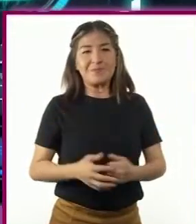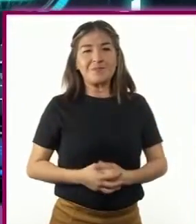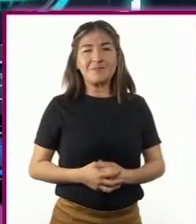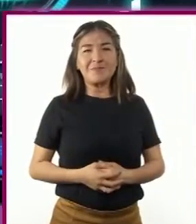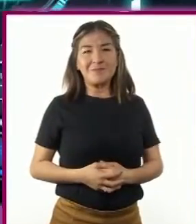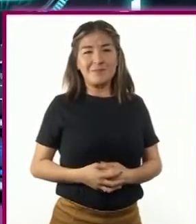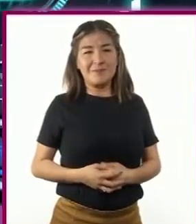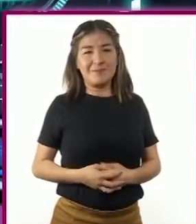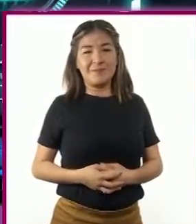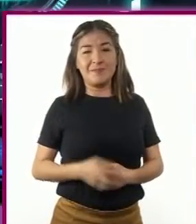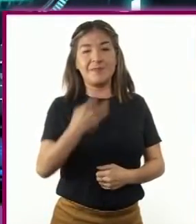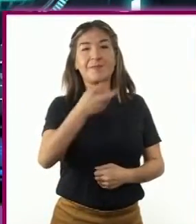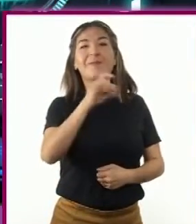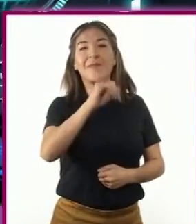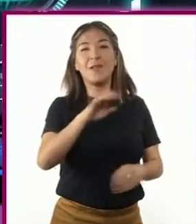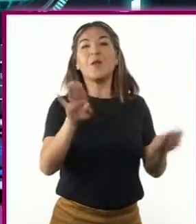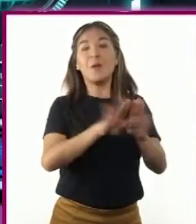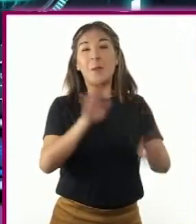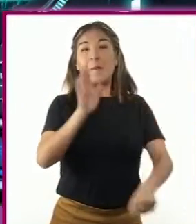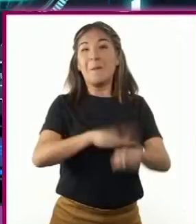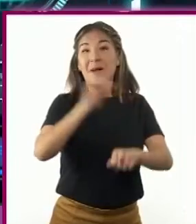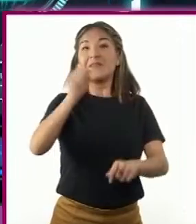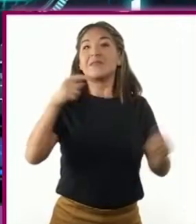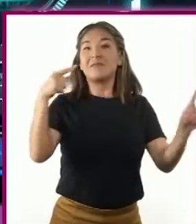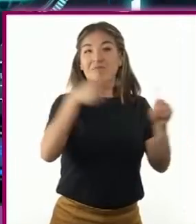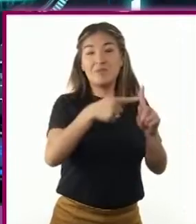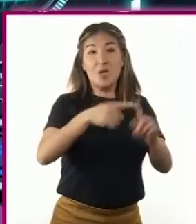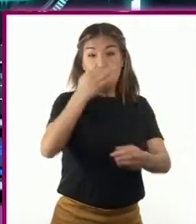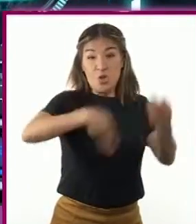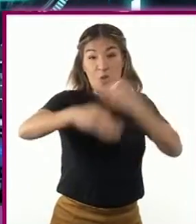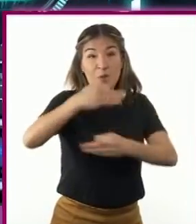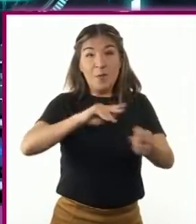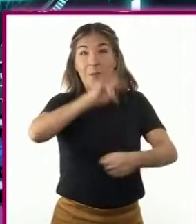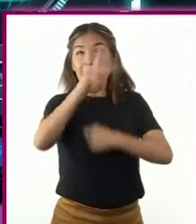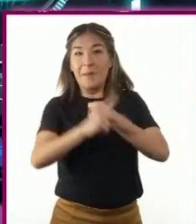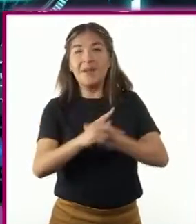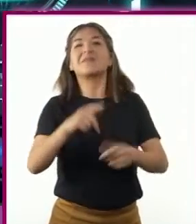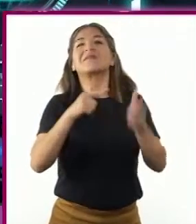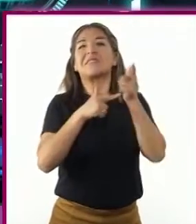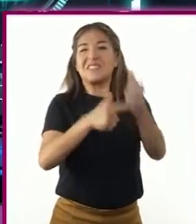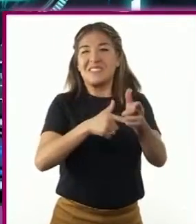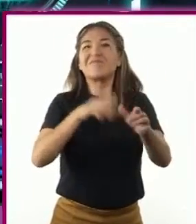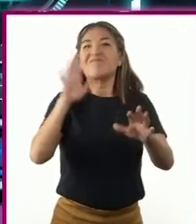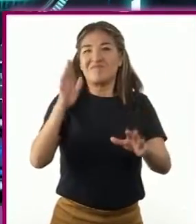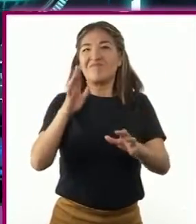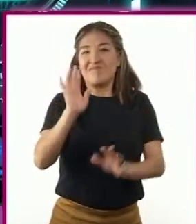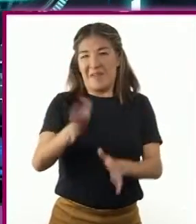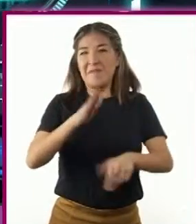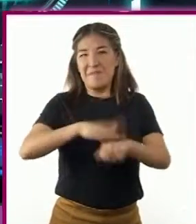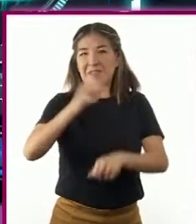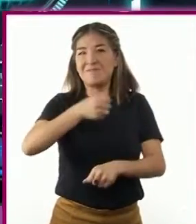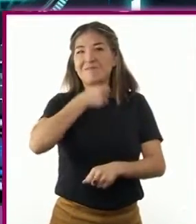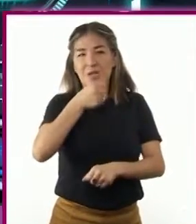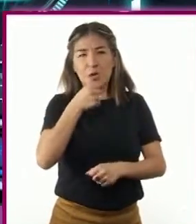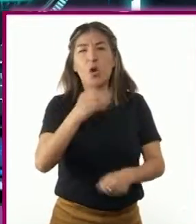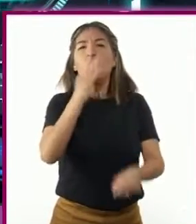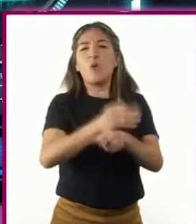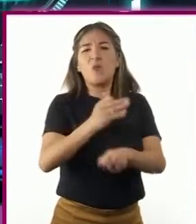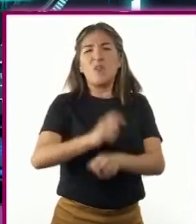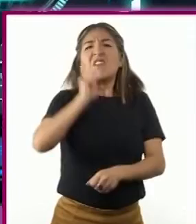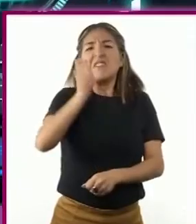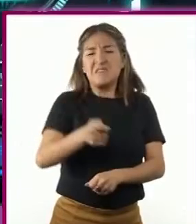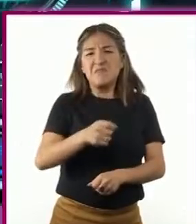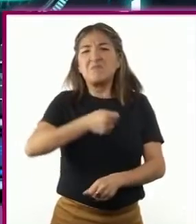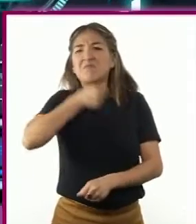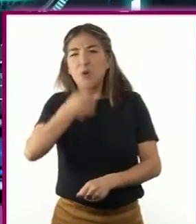Así es, en mayor o menor medida, todos los países están en ese proceso. Los invito a reflexionar sobre qué es la vejez